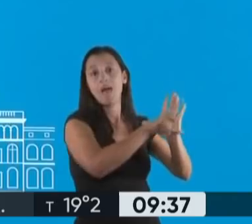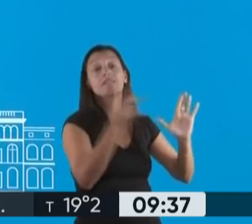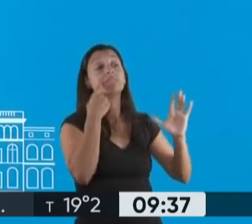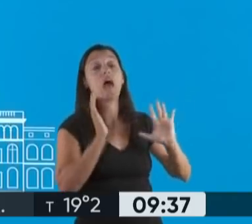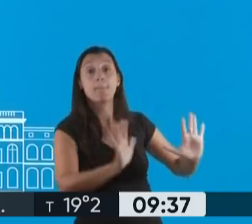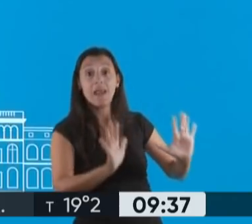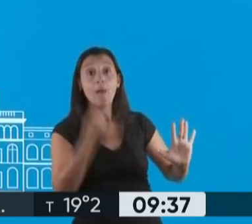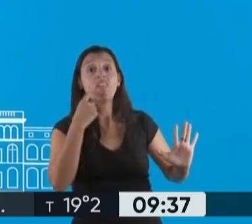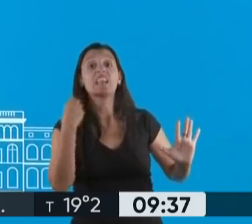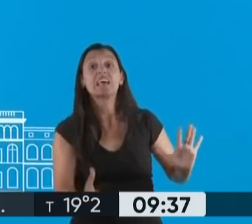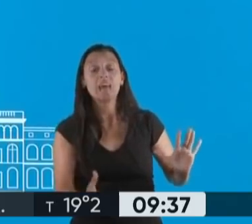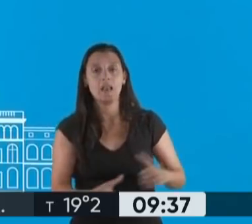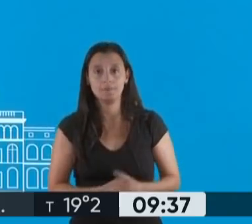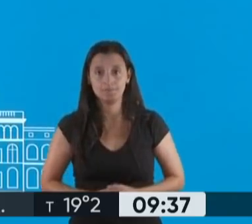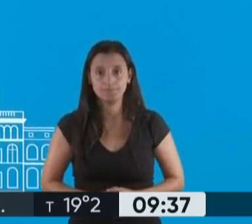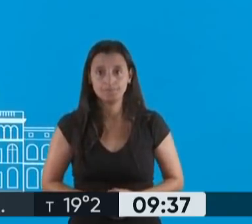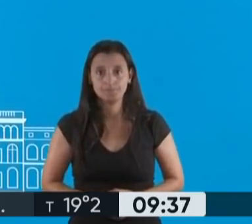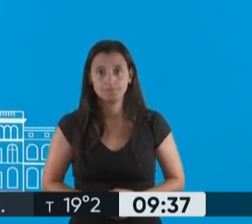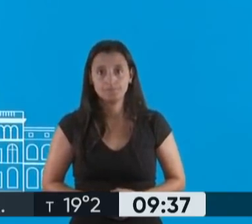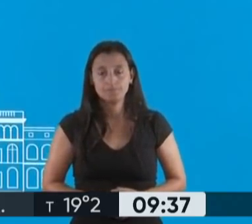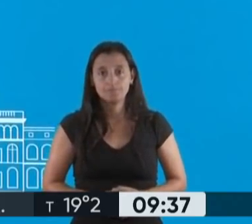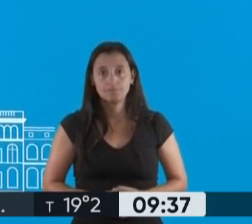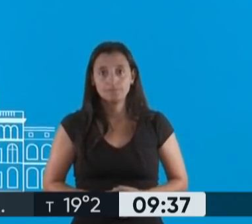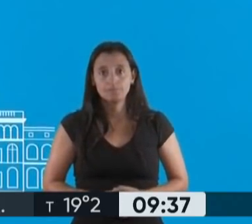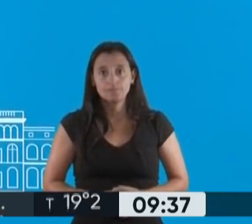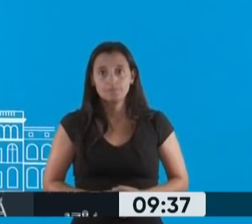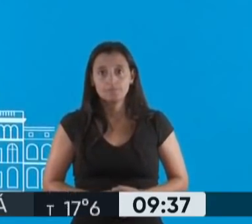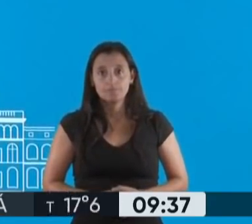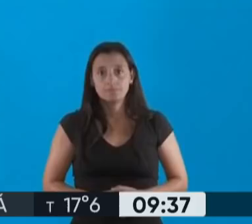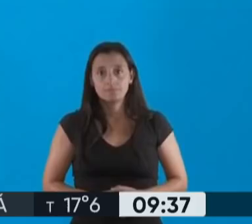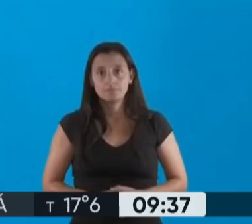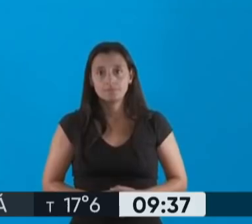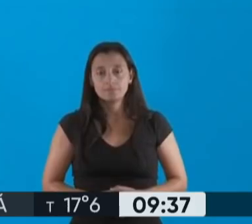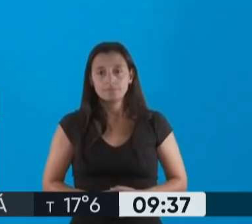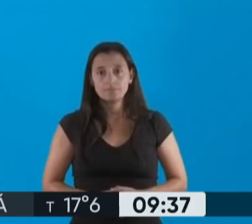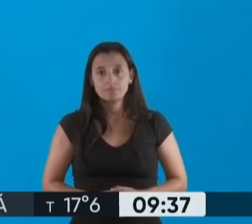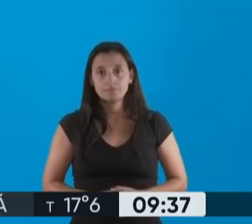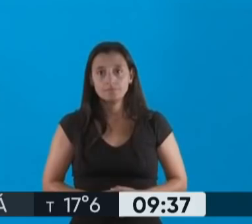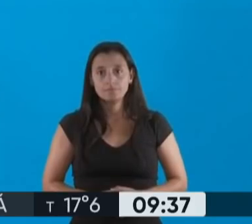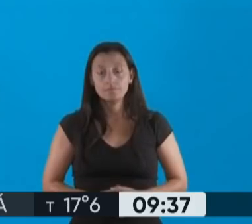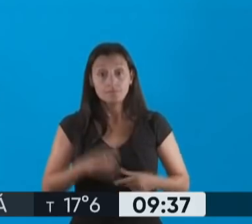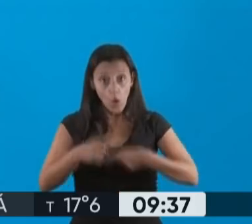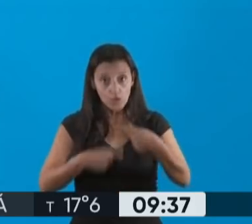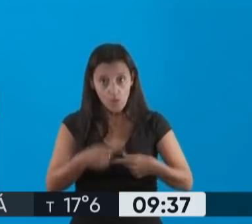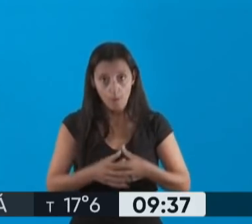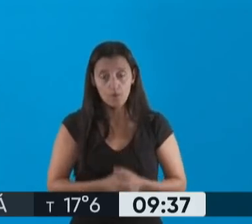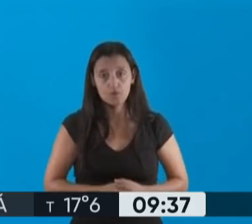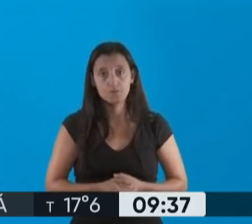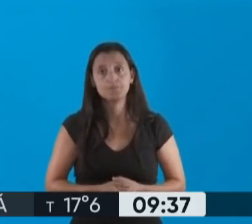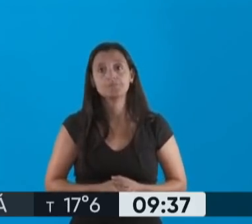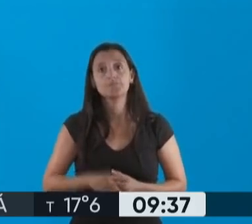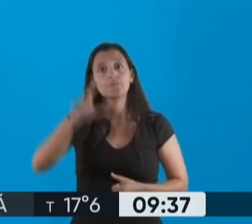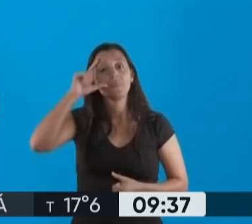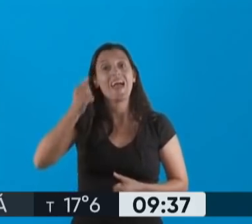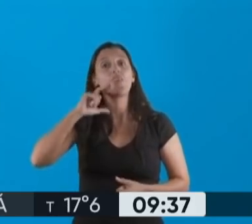ver qué sucede hasta el último momento, ¿sí? ¿Yo tengo más? Sí, tengo más. Esto sigue. Eduardo Menegassi,